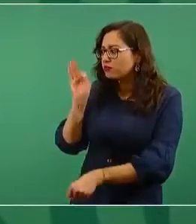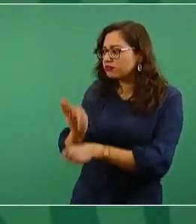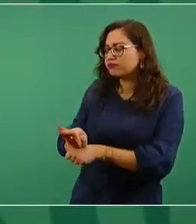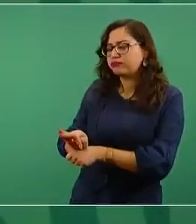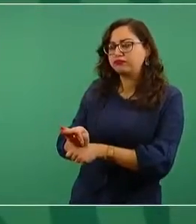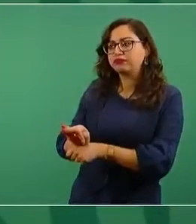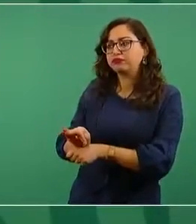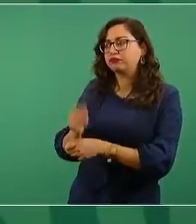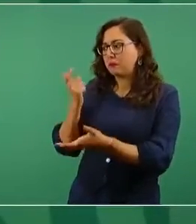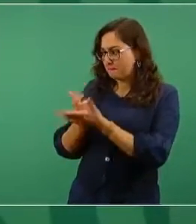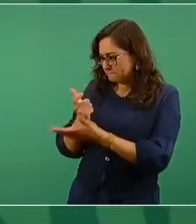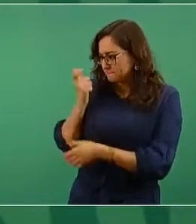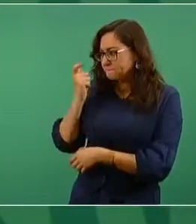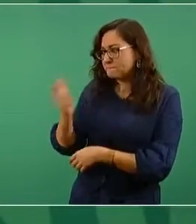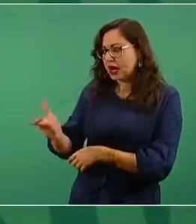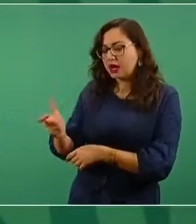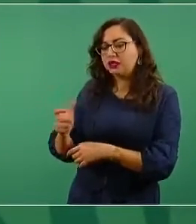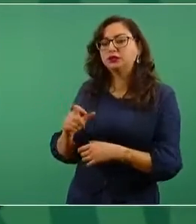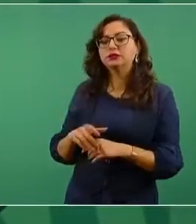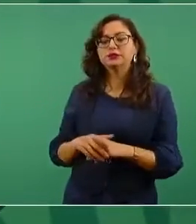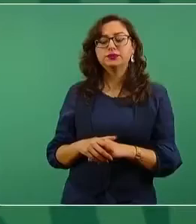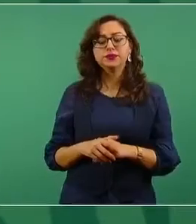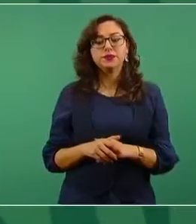en una cantidad en efectivo,